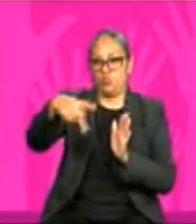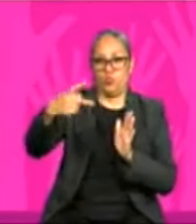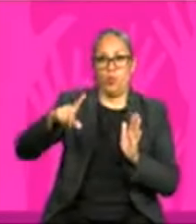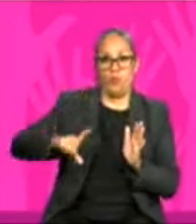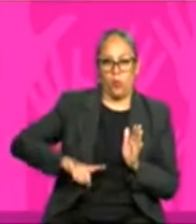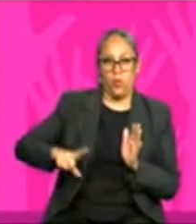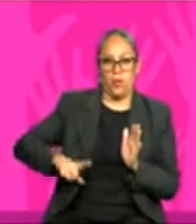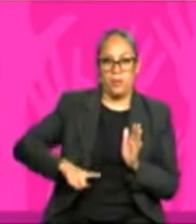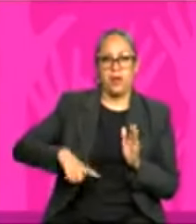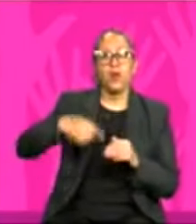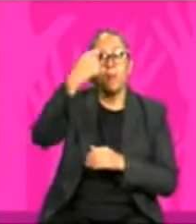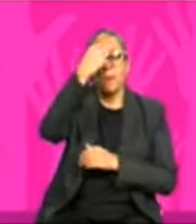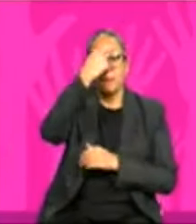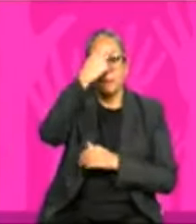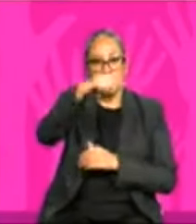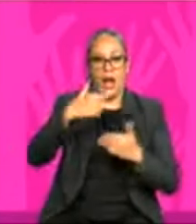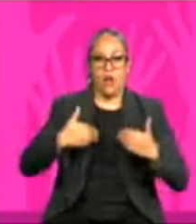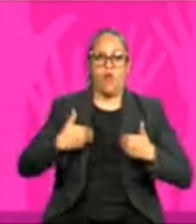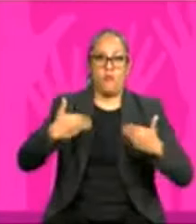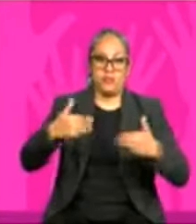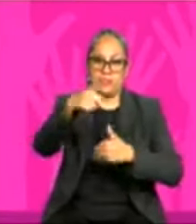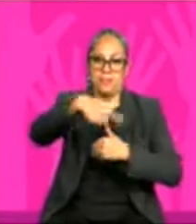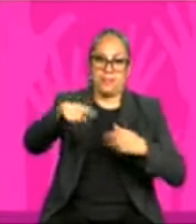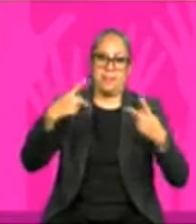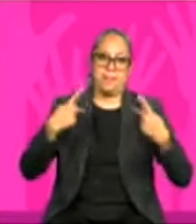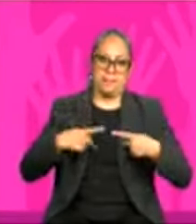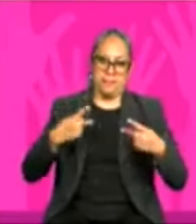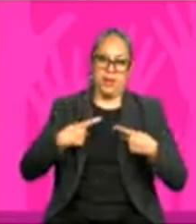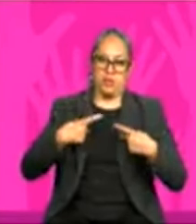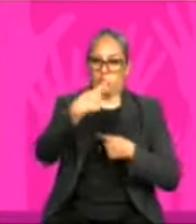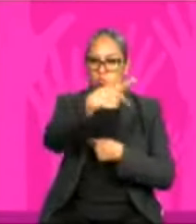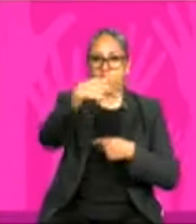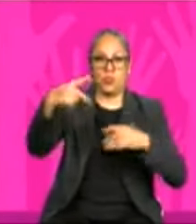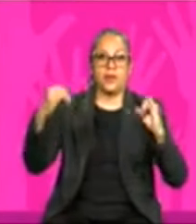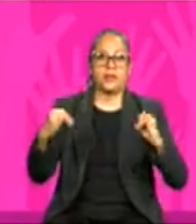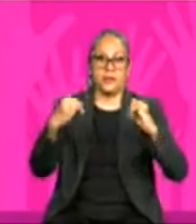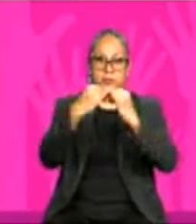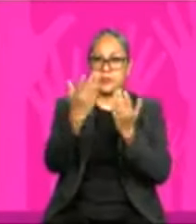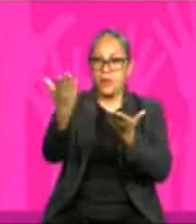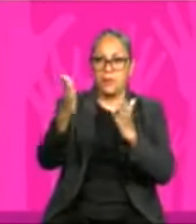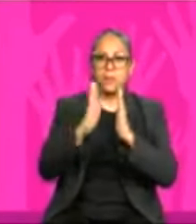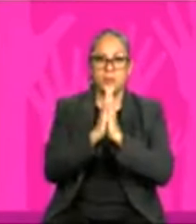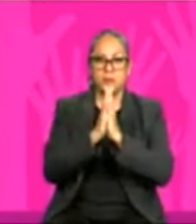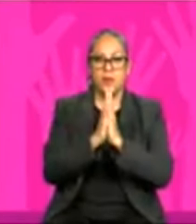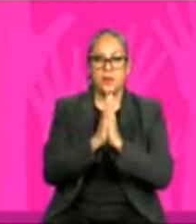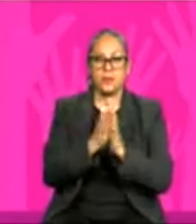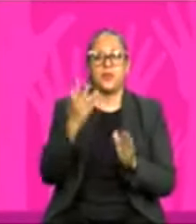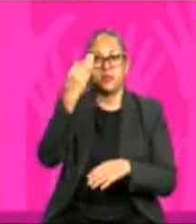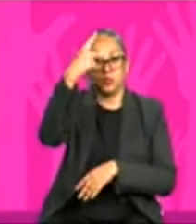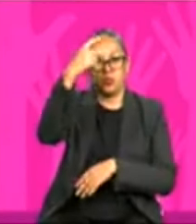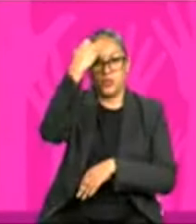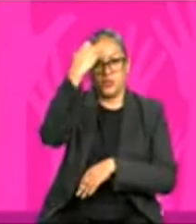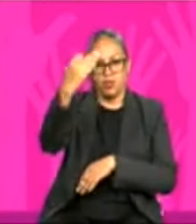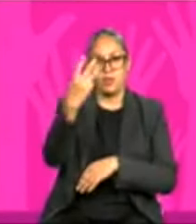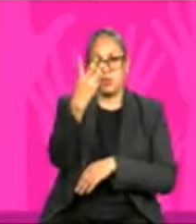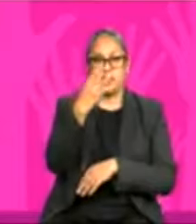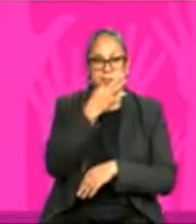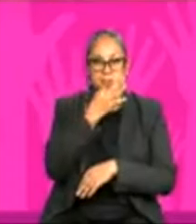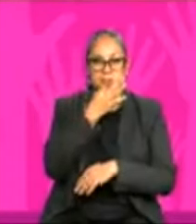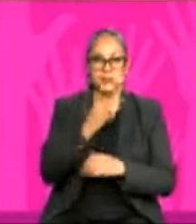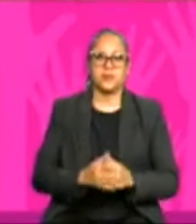pública con el fin de generar la confianza de los ciudadanos en sus instituciones? Adelante, candidata, con su tiempo de participación de